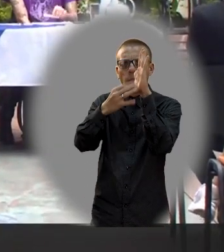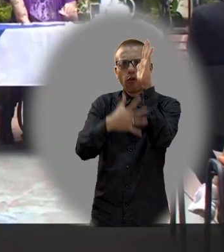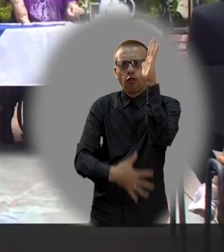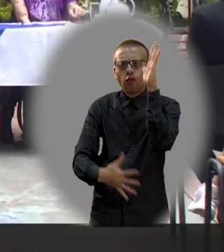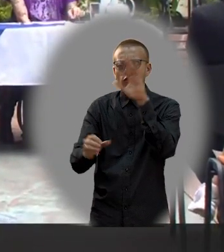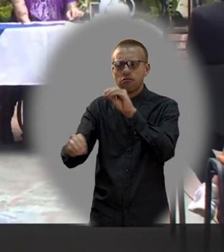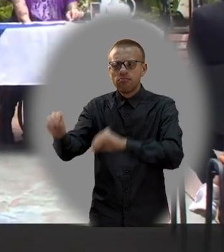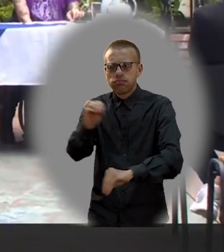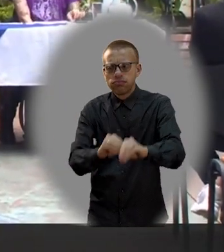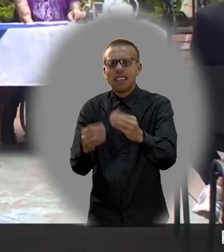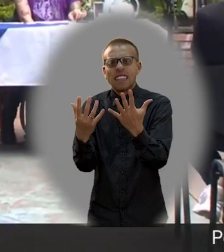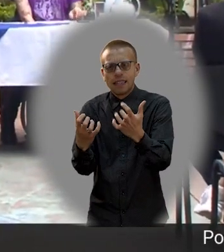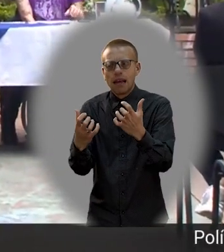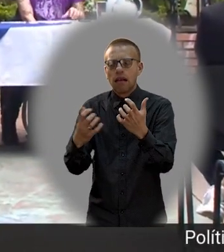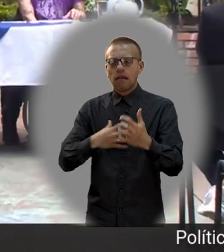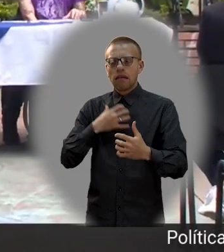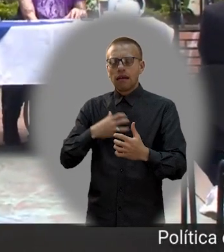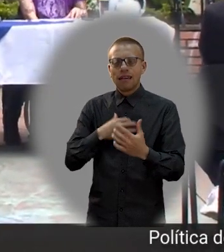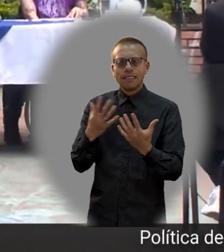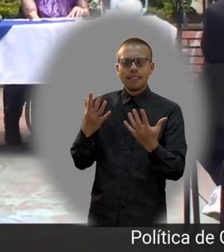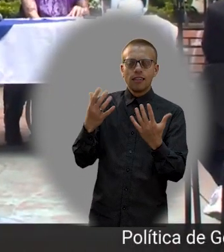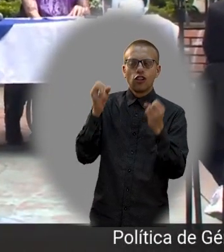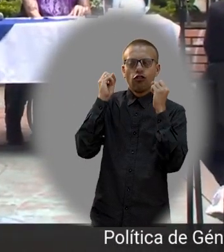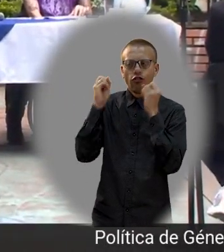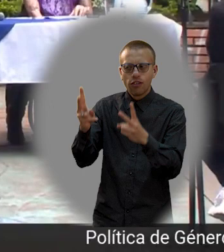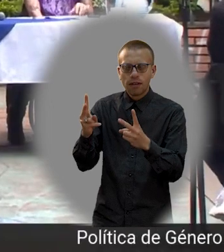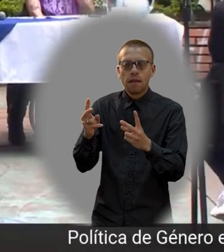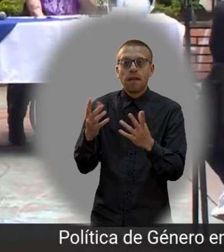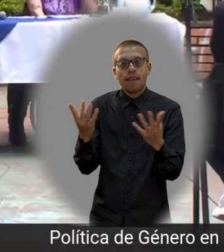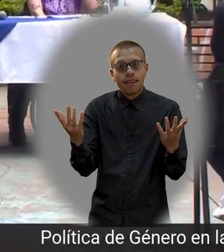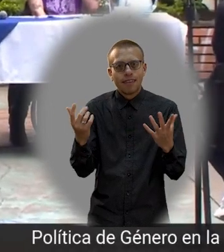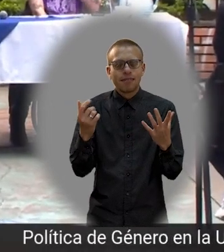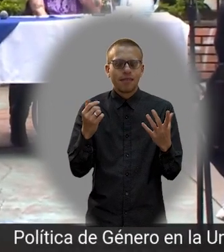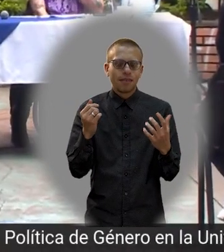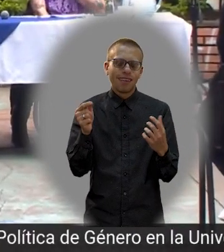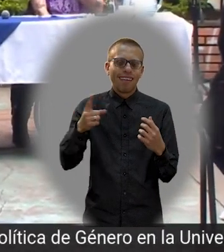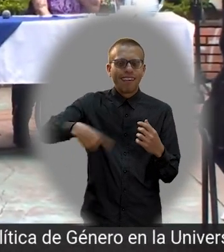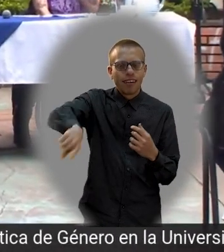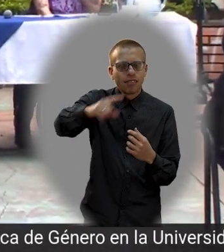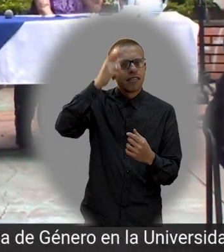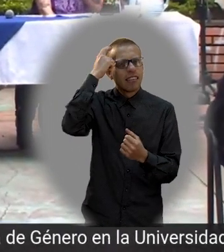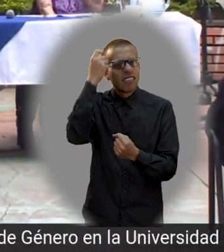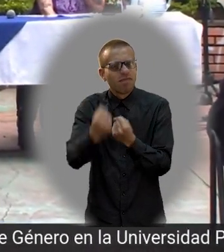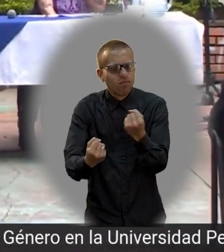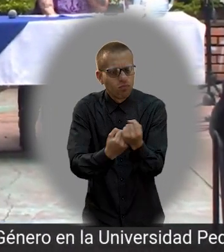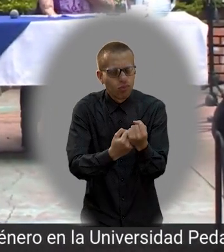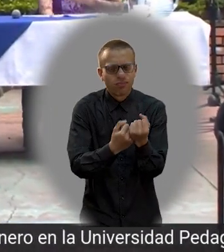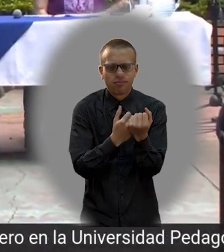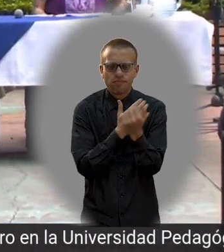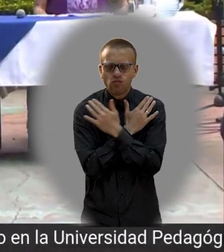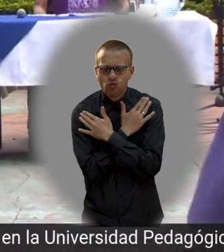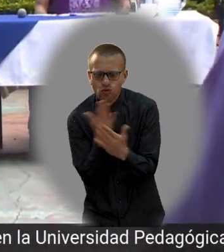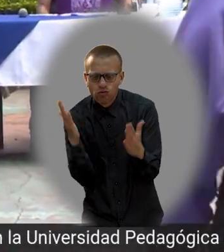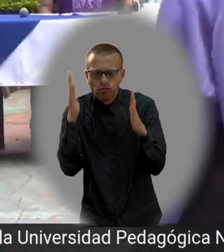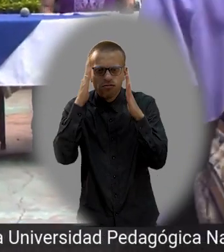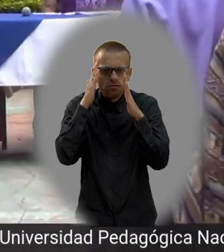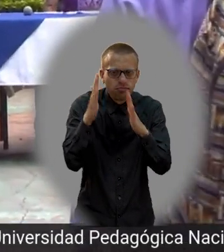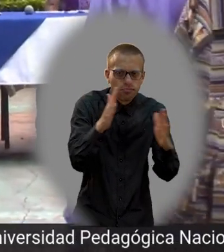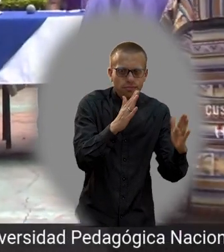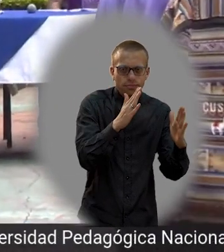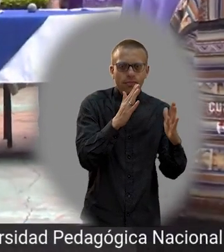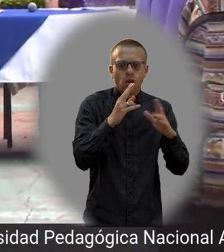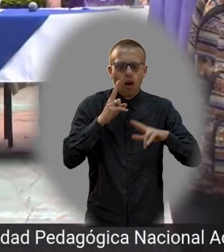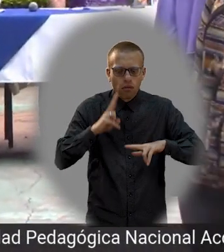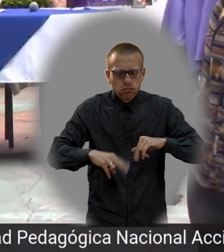protocolo, que me parece muy importante no perder ese espíritu colaborativo en estas apuestas de construcción para